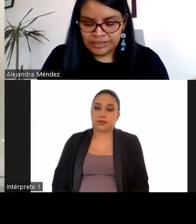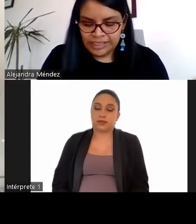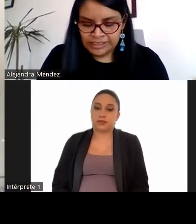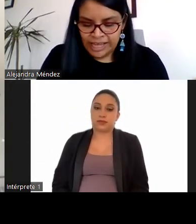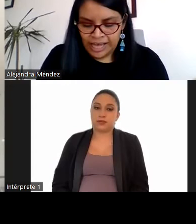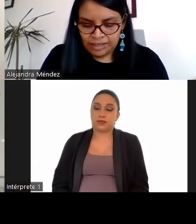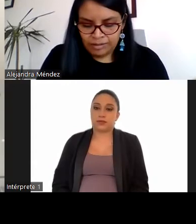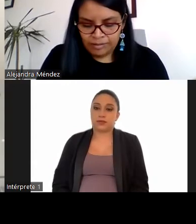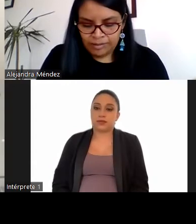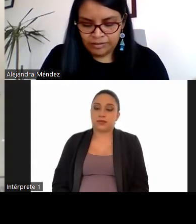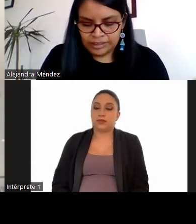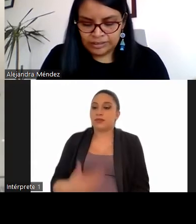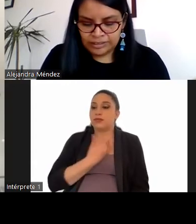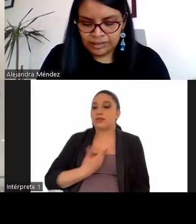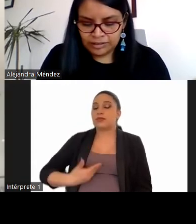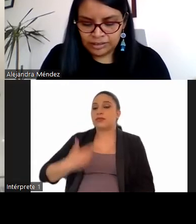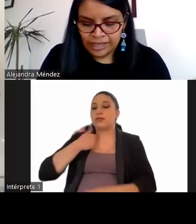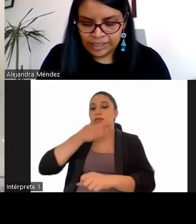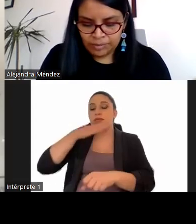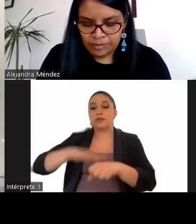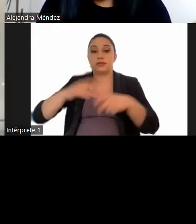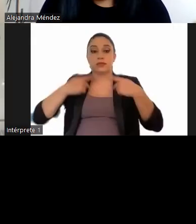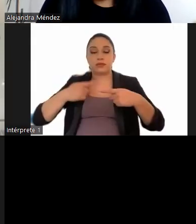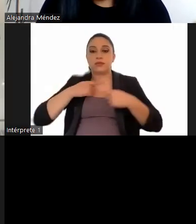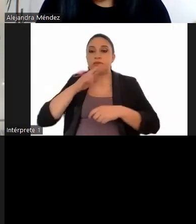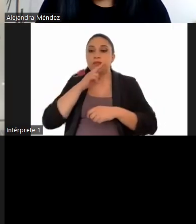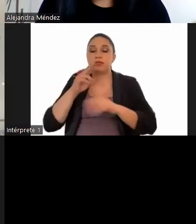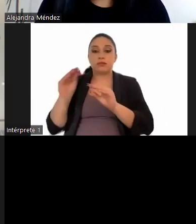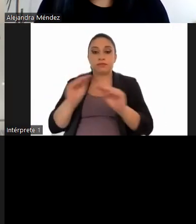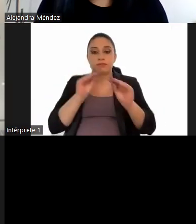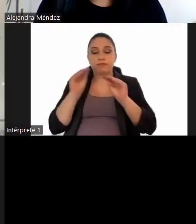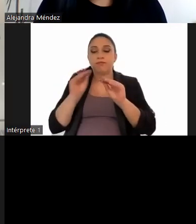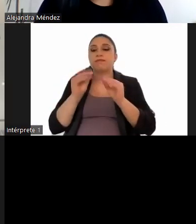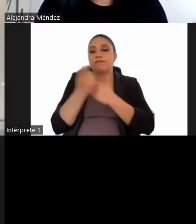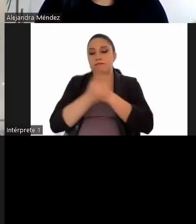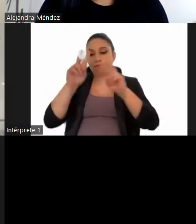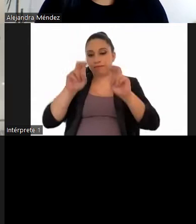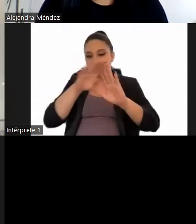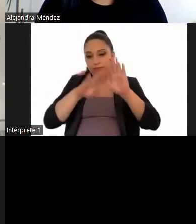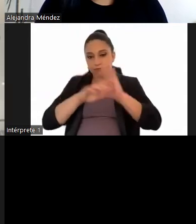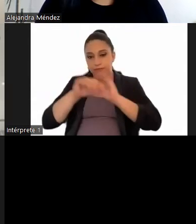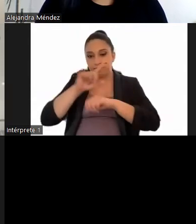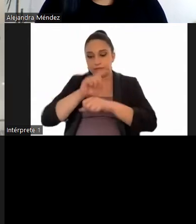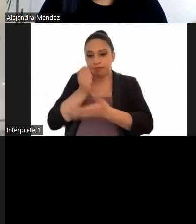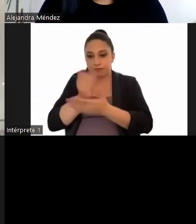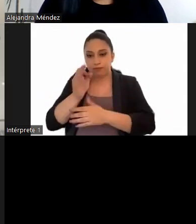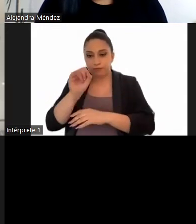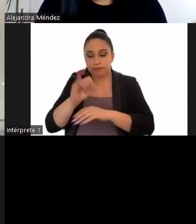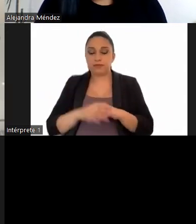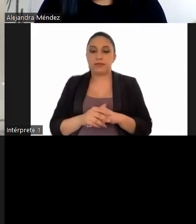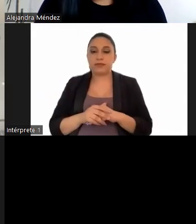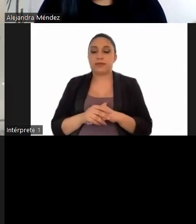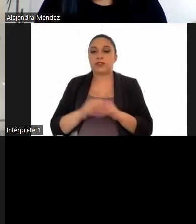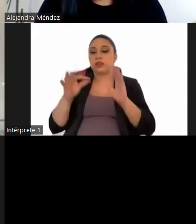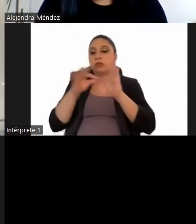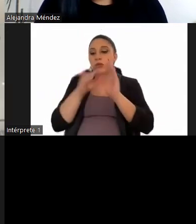Diputada presidenta, al no haber manifestaciones en contra, se aprueba el orden del día. Gracias, diputada. Toda vez que los puntos